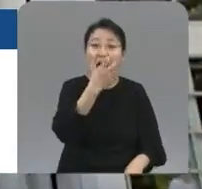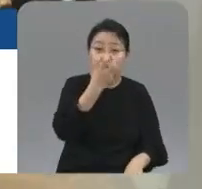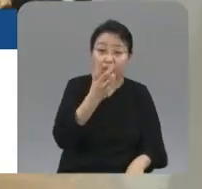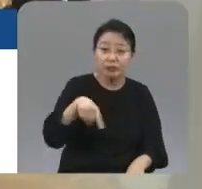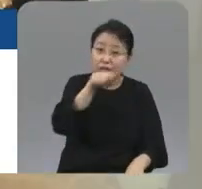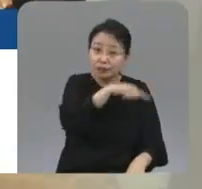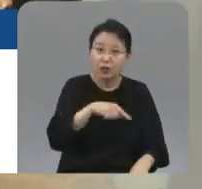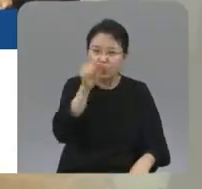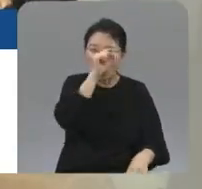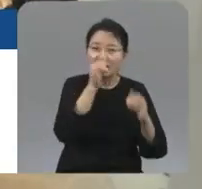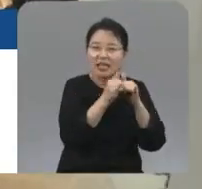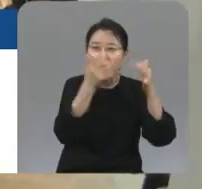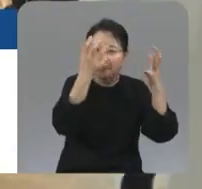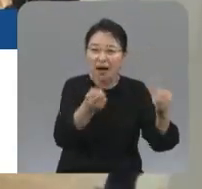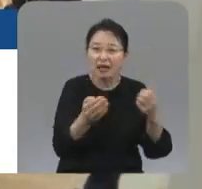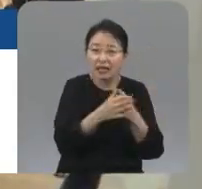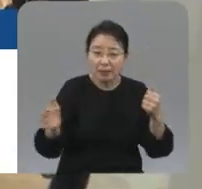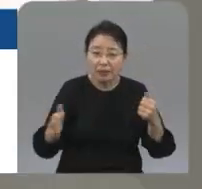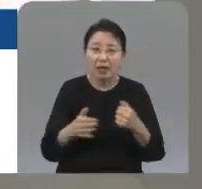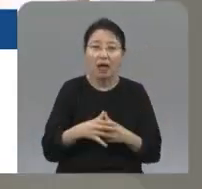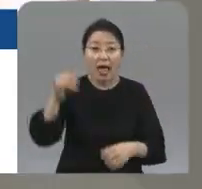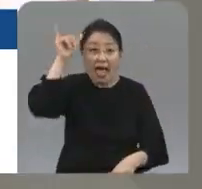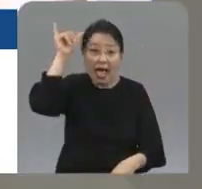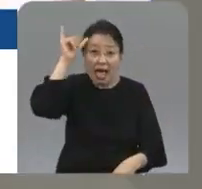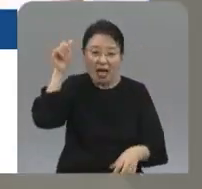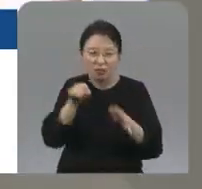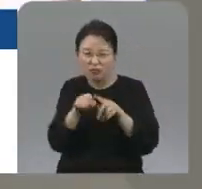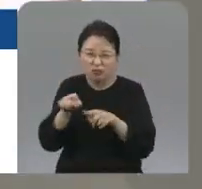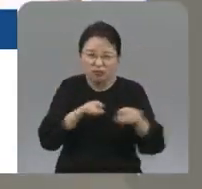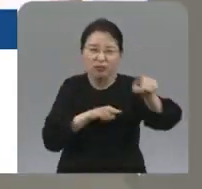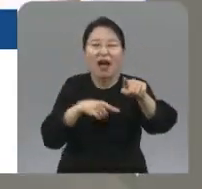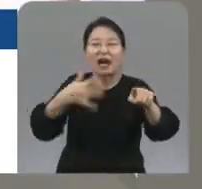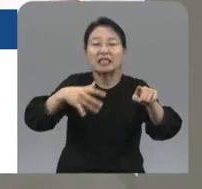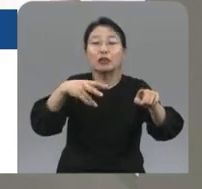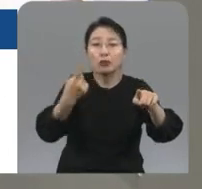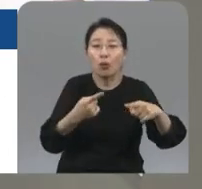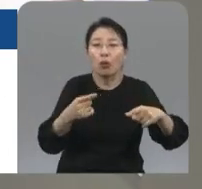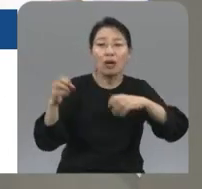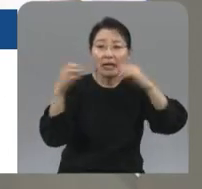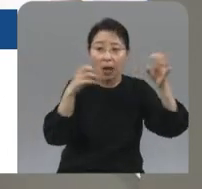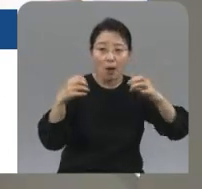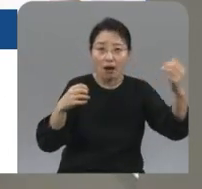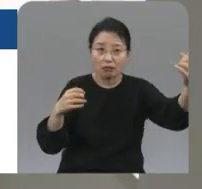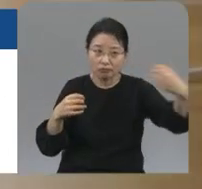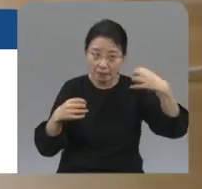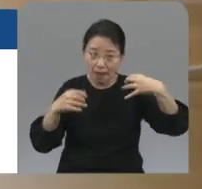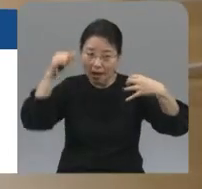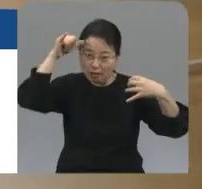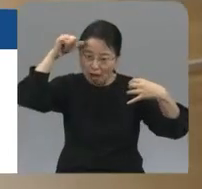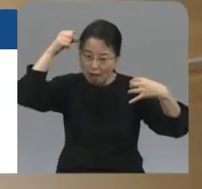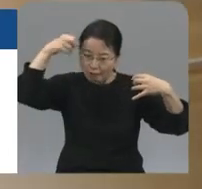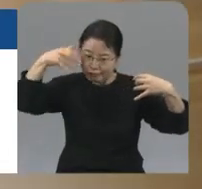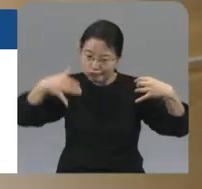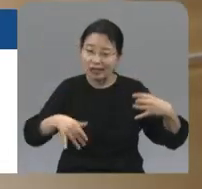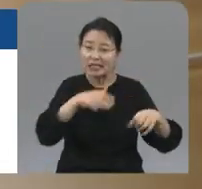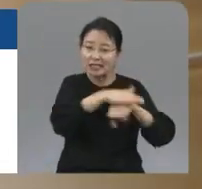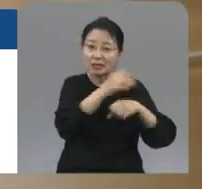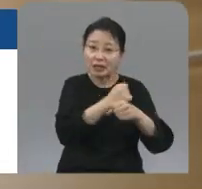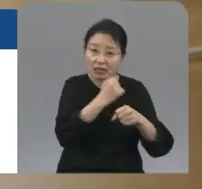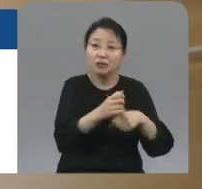sector tecnológico surcoreano también sigue esta tendencia con firmas como LG over el gigante tecnológico a la vanguardia